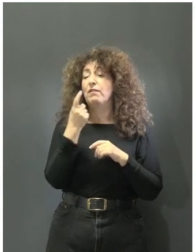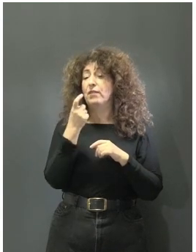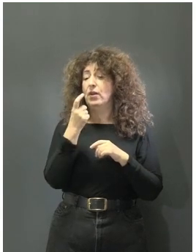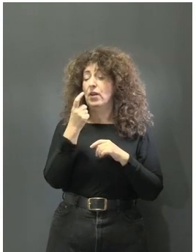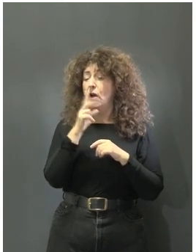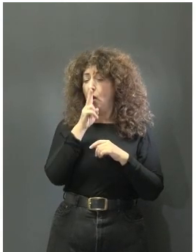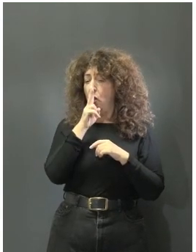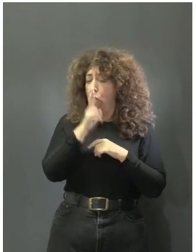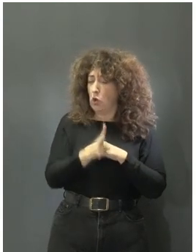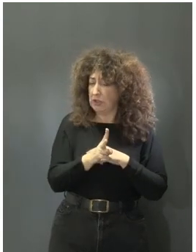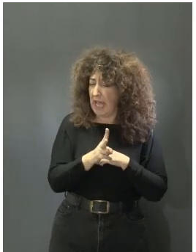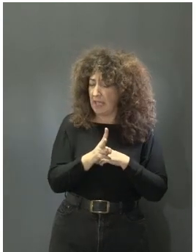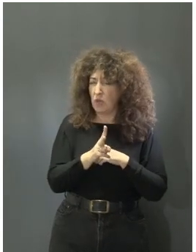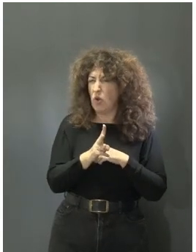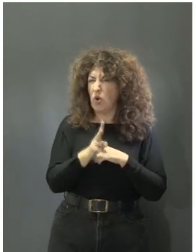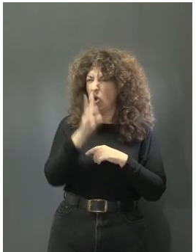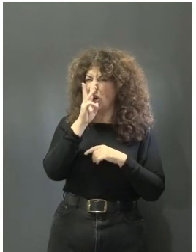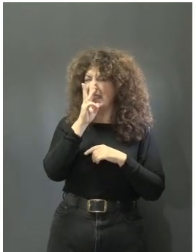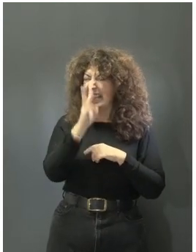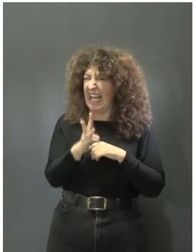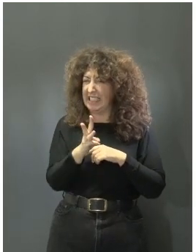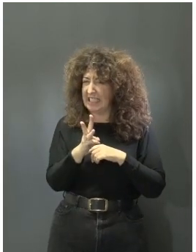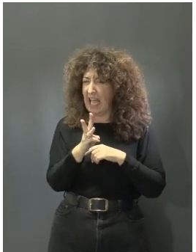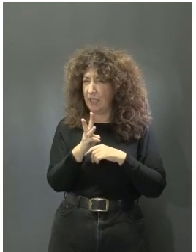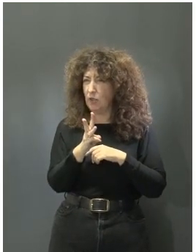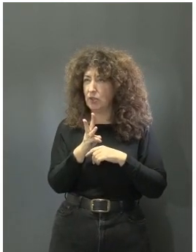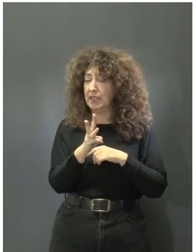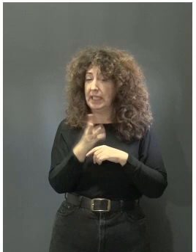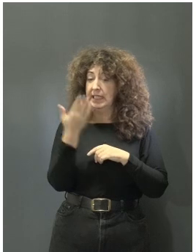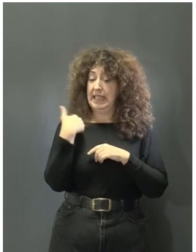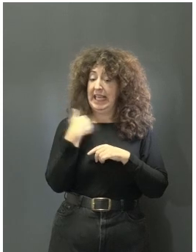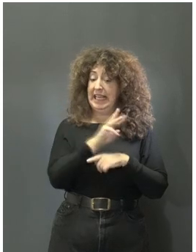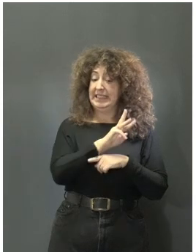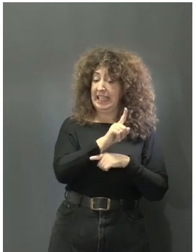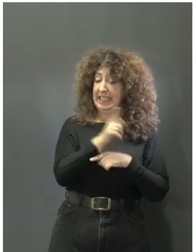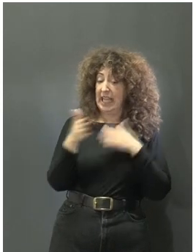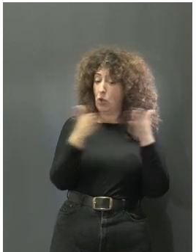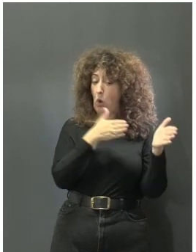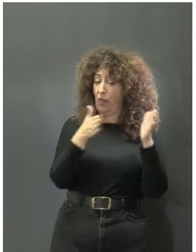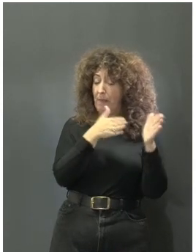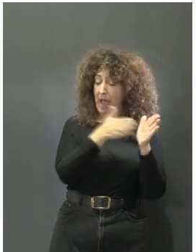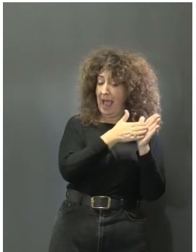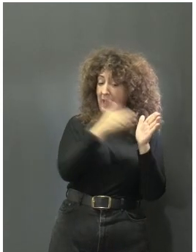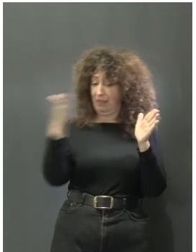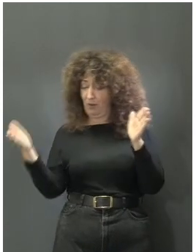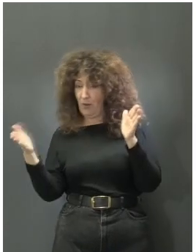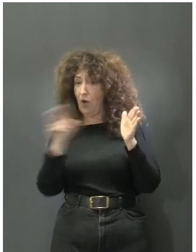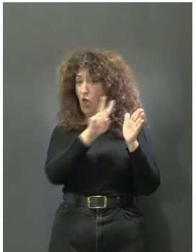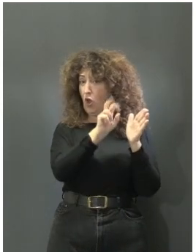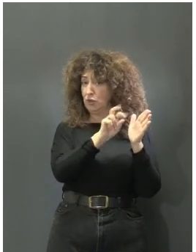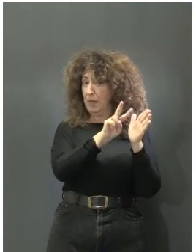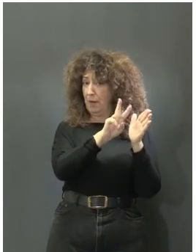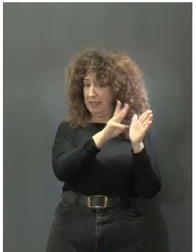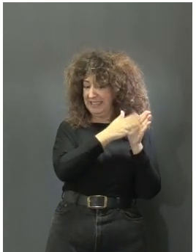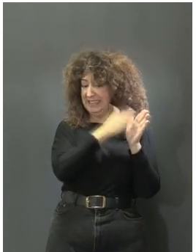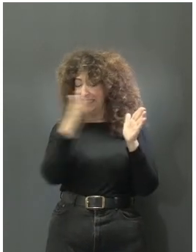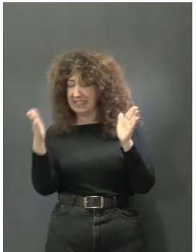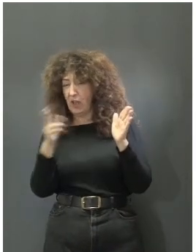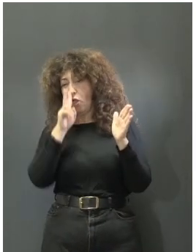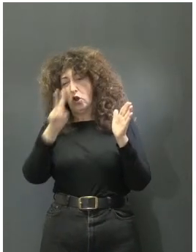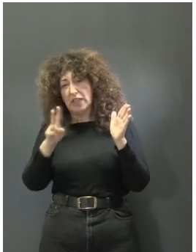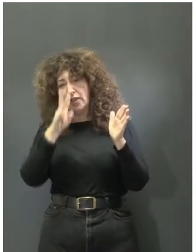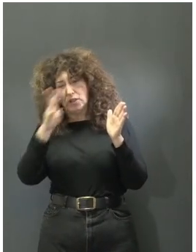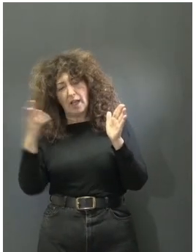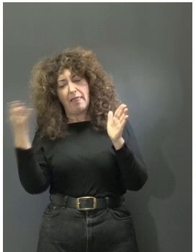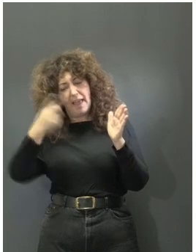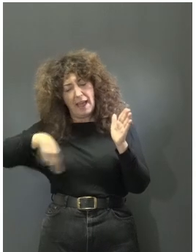y 3 años desde el inicio, o sea, desde 31 de marzo de 2023, para hacer estudios y